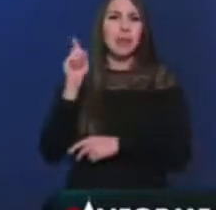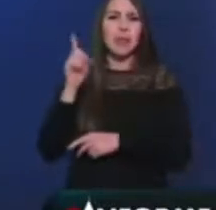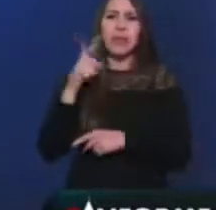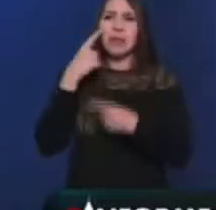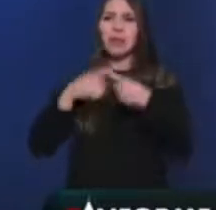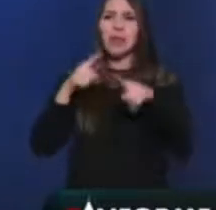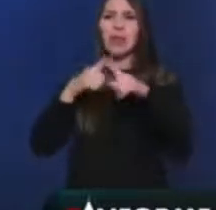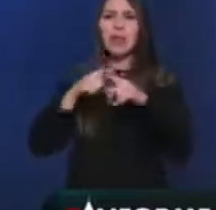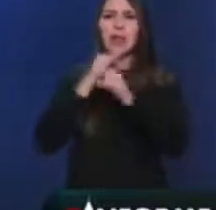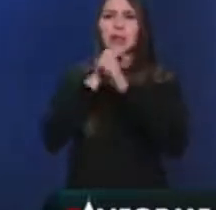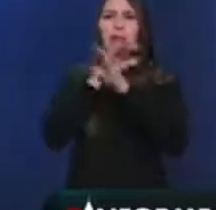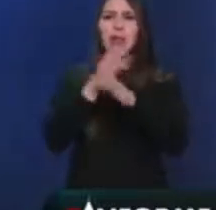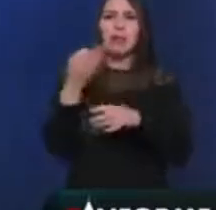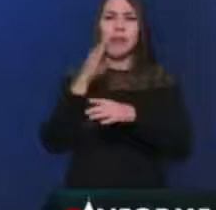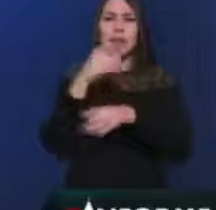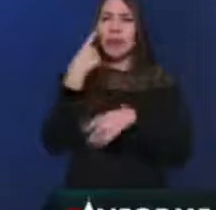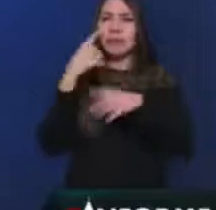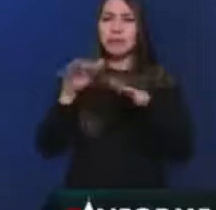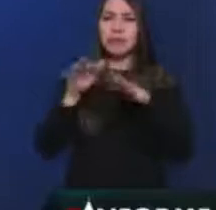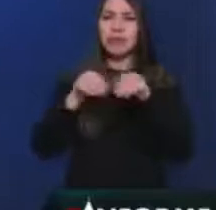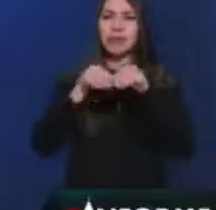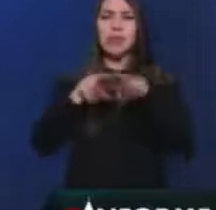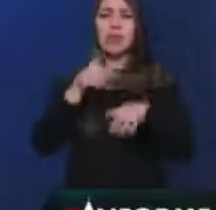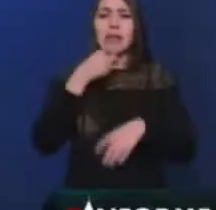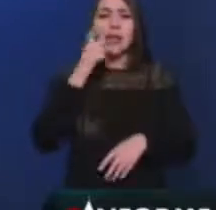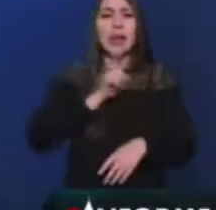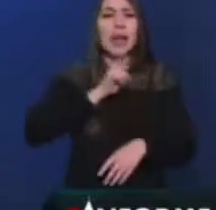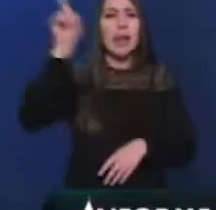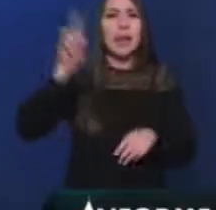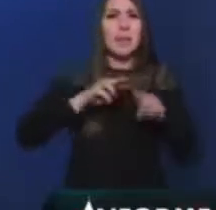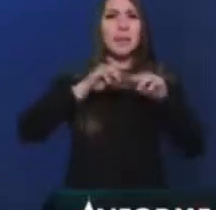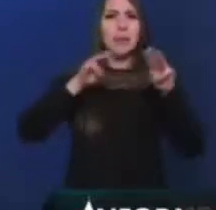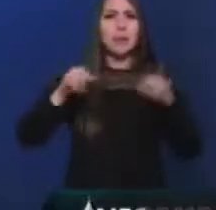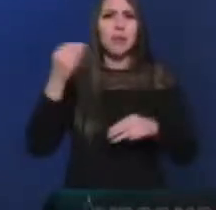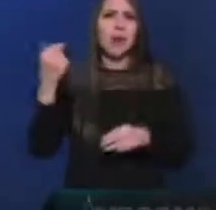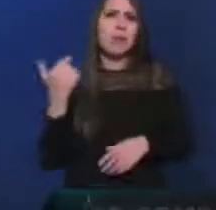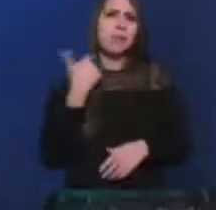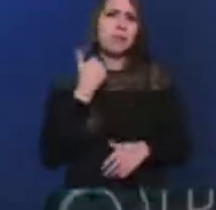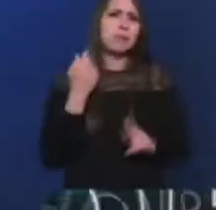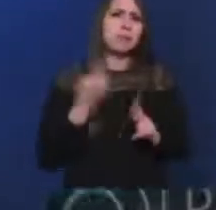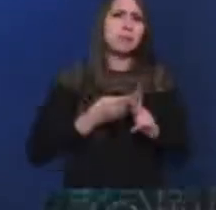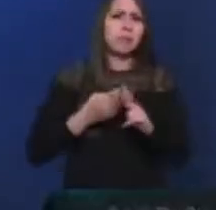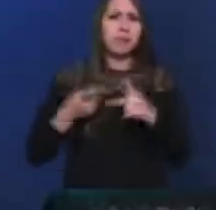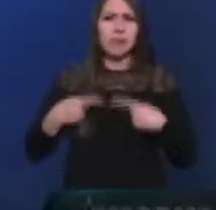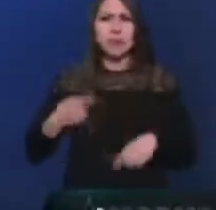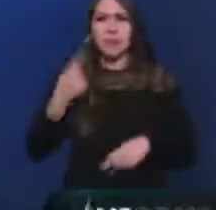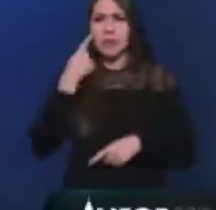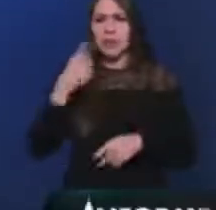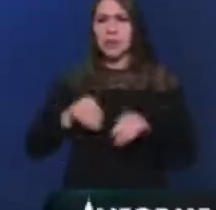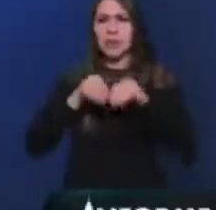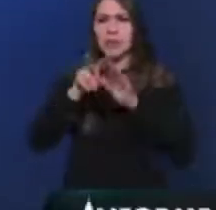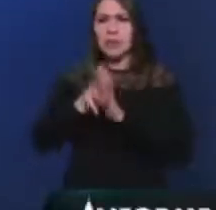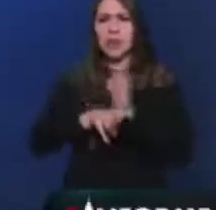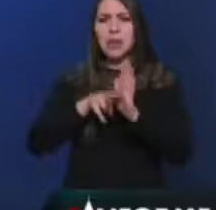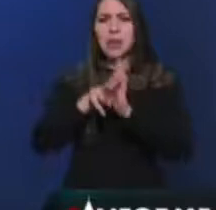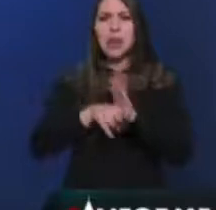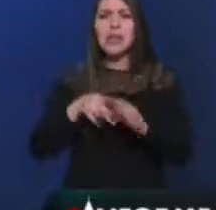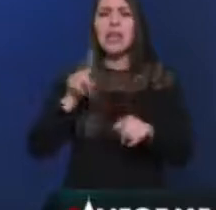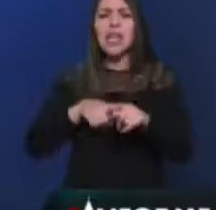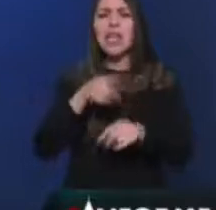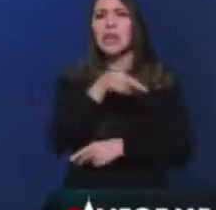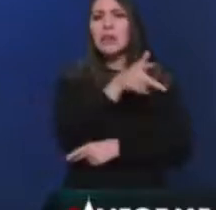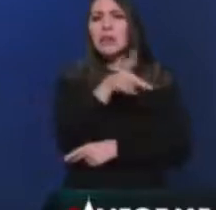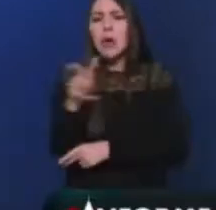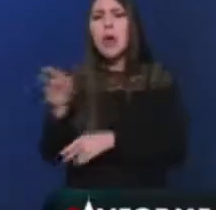de una supuesta masacre allá en Michoacán. Muy extraño, ¿no? Un video que nos preguntamos quién lo tomó, cómo